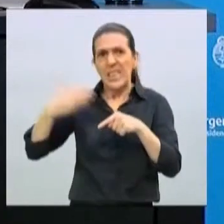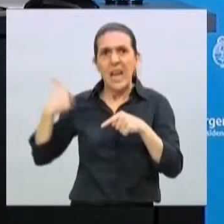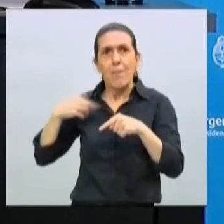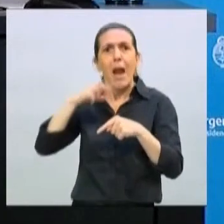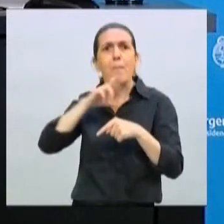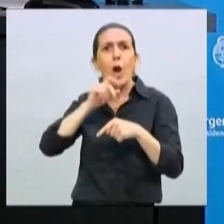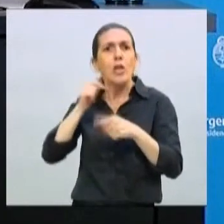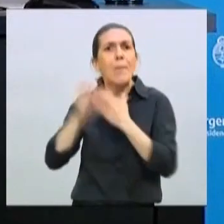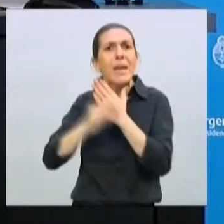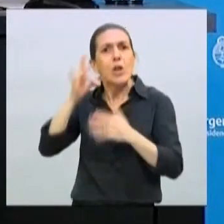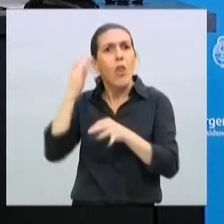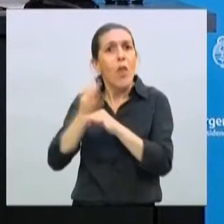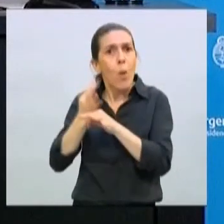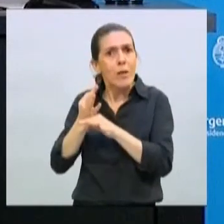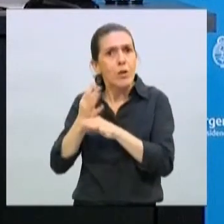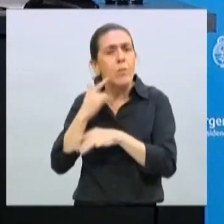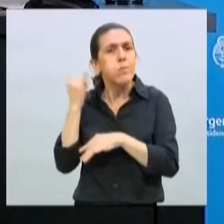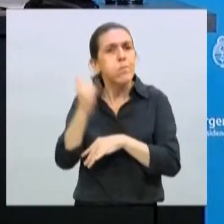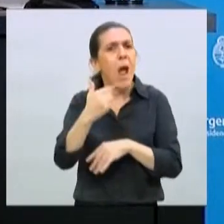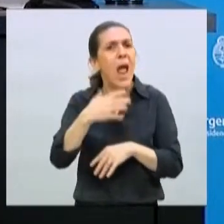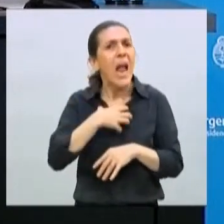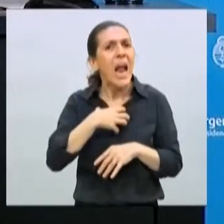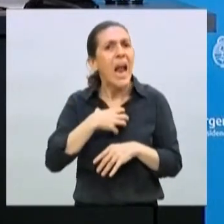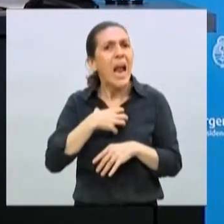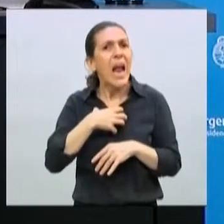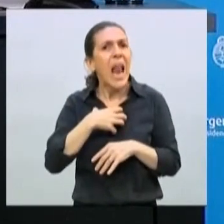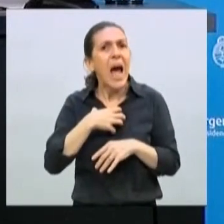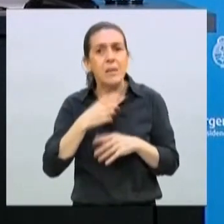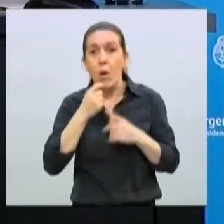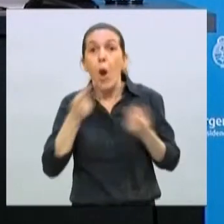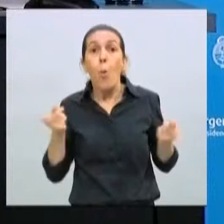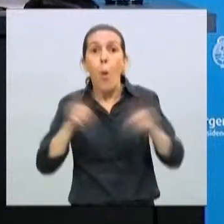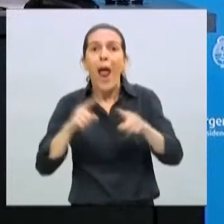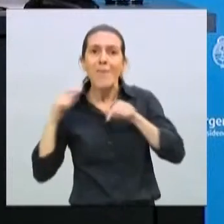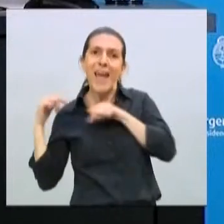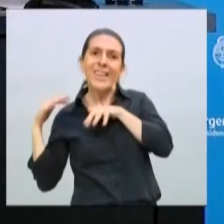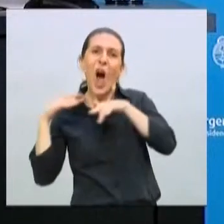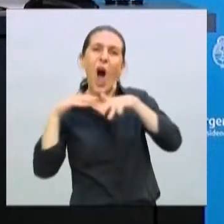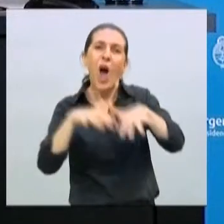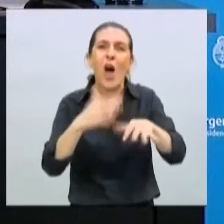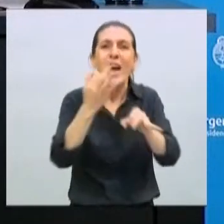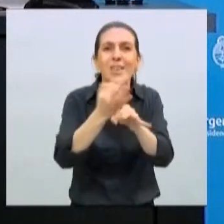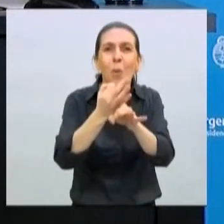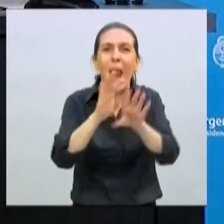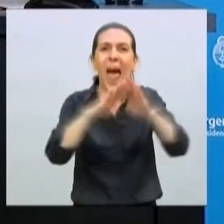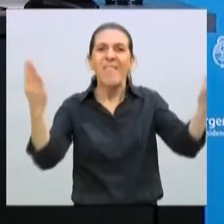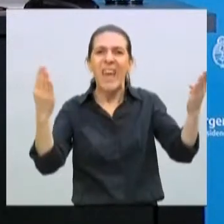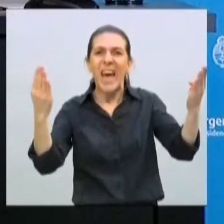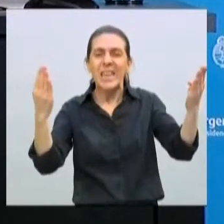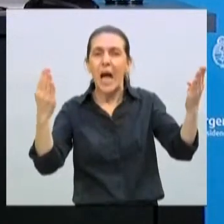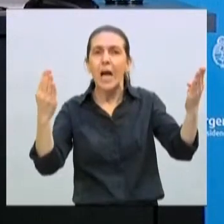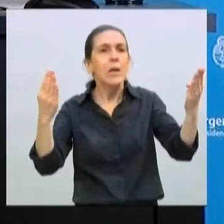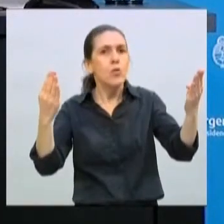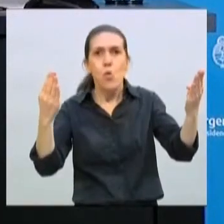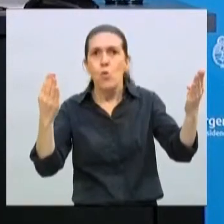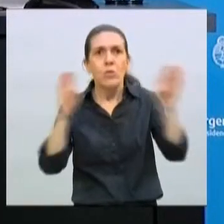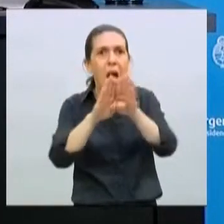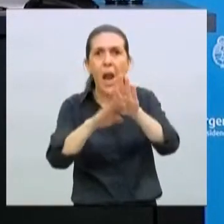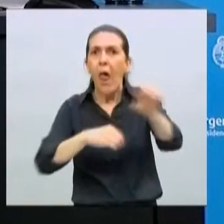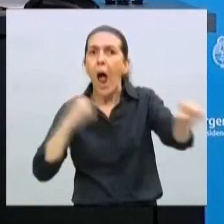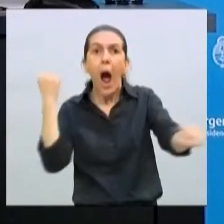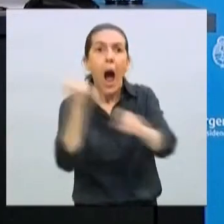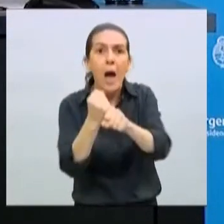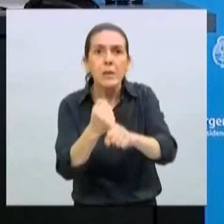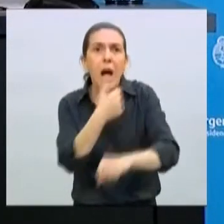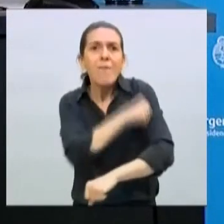Trota, dijo que las clases presenciales no iban a regresar hasta que hubiera una vacuna. ¿Usted sería igual